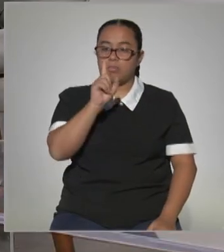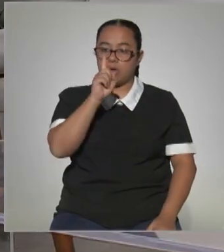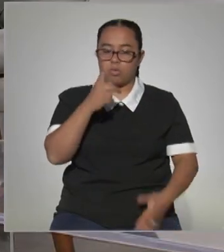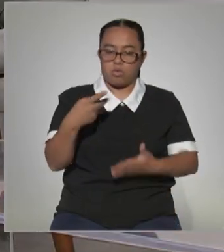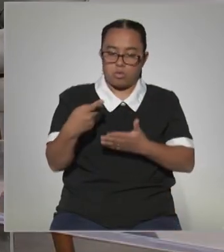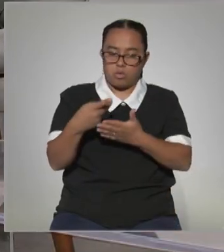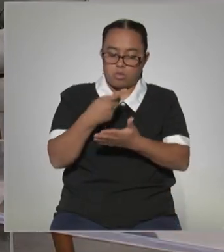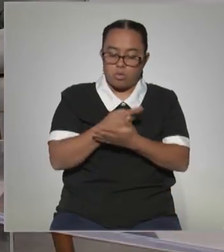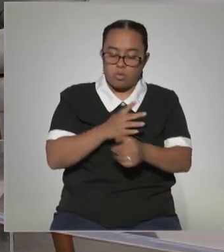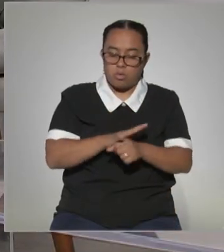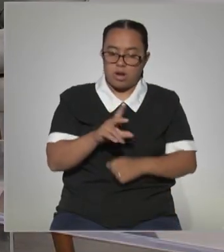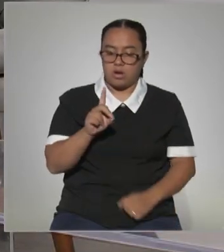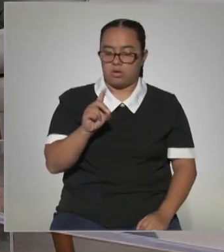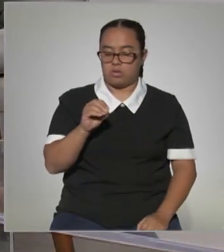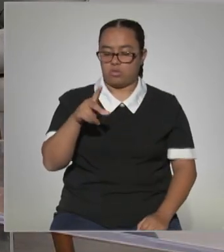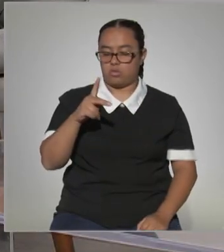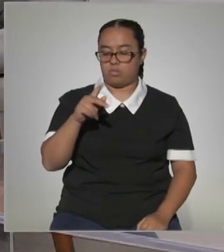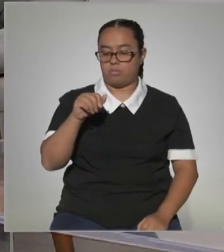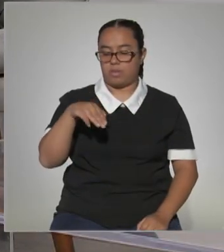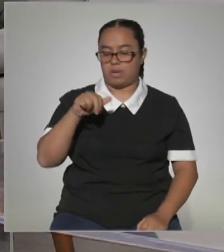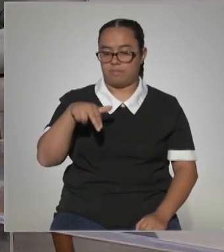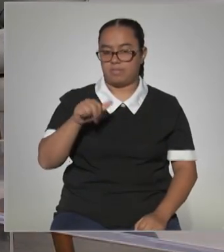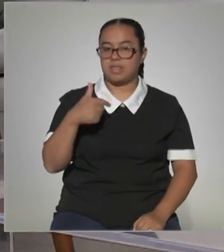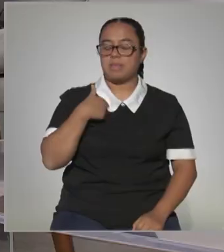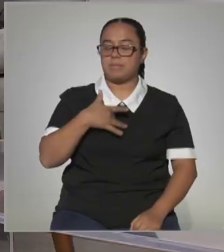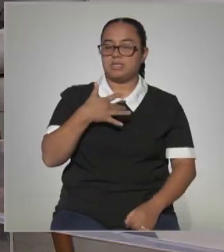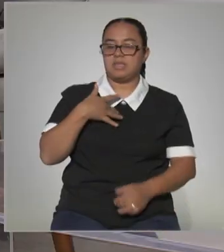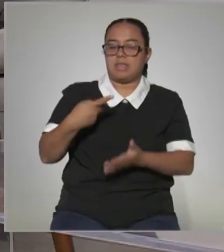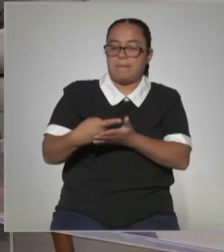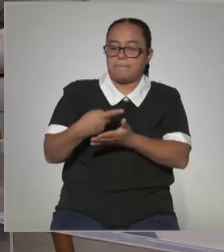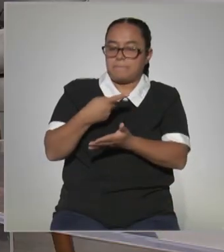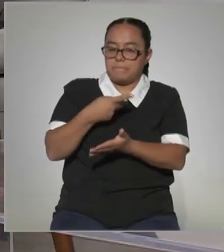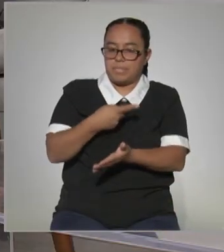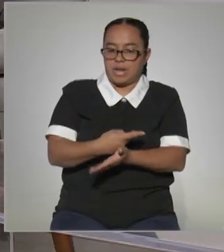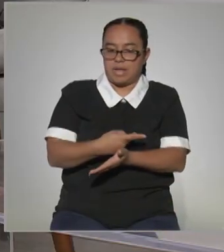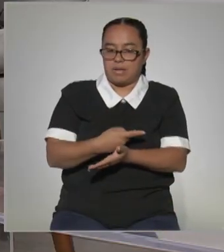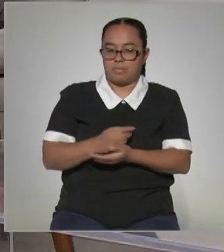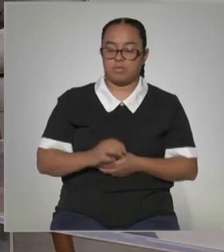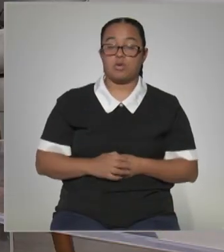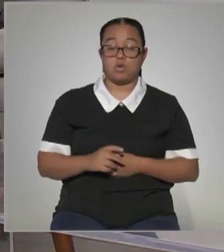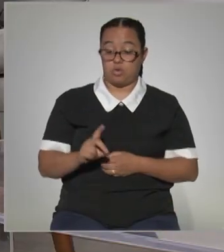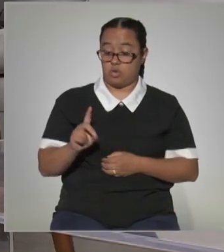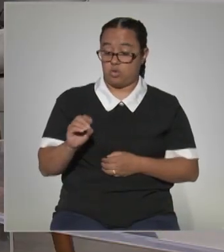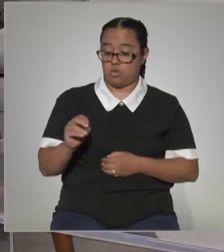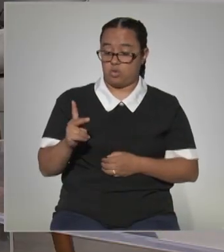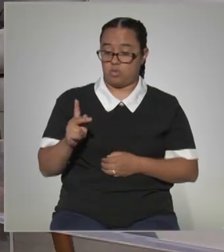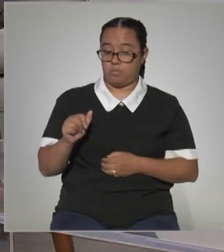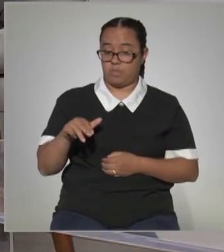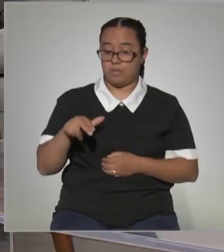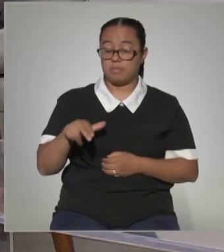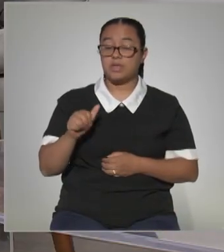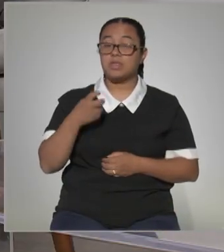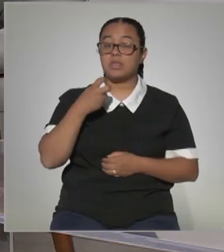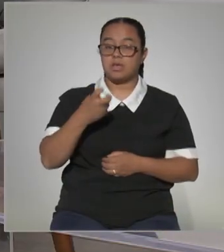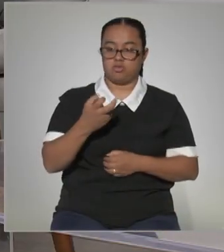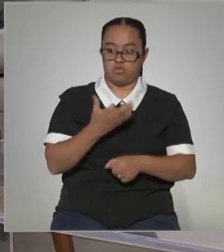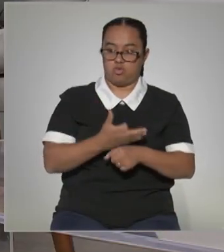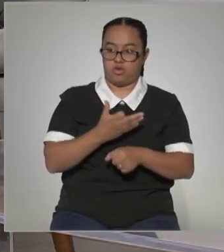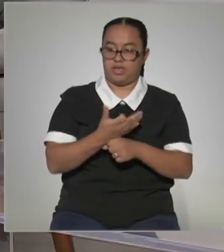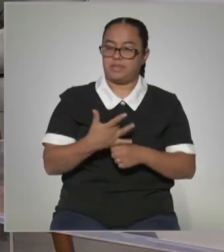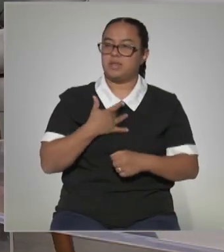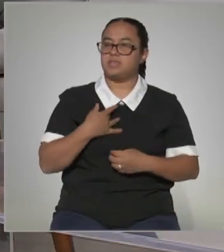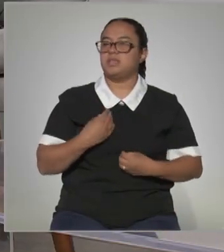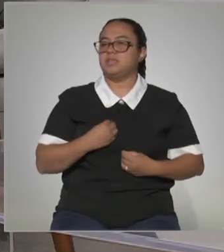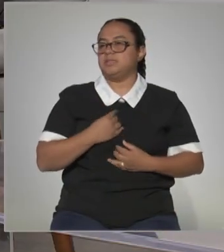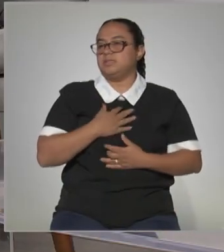con la dopamina. El que busca, la dopamina es lo que genera ahorita todo el